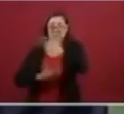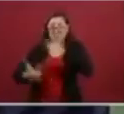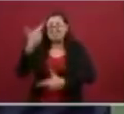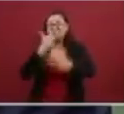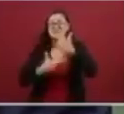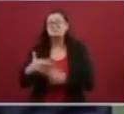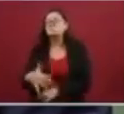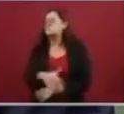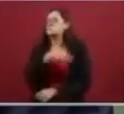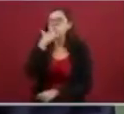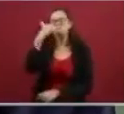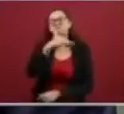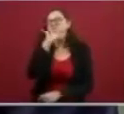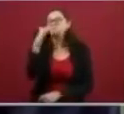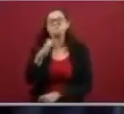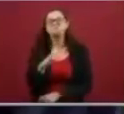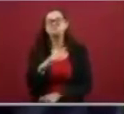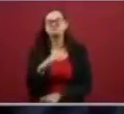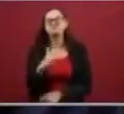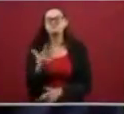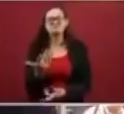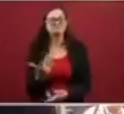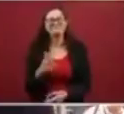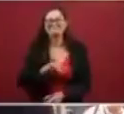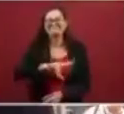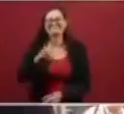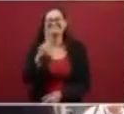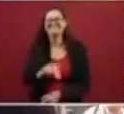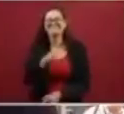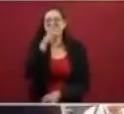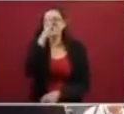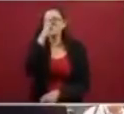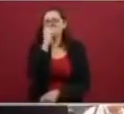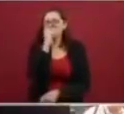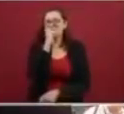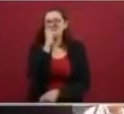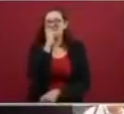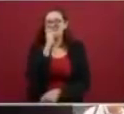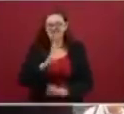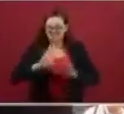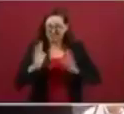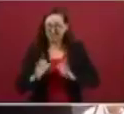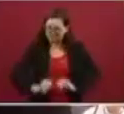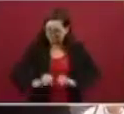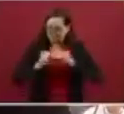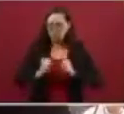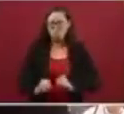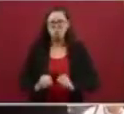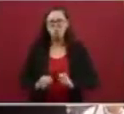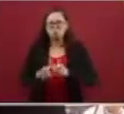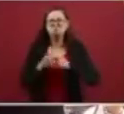establecido y ya logrado en beneficio del pueblo.